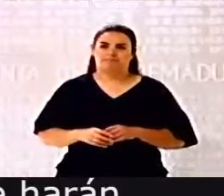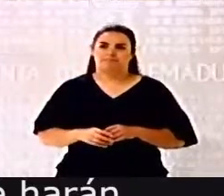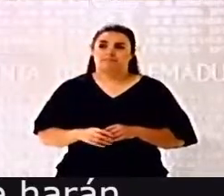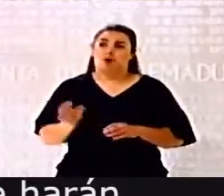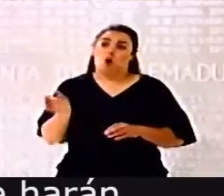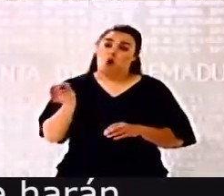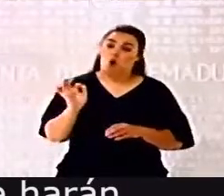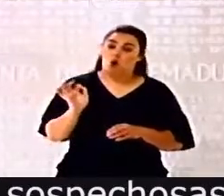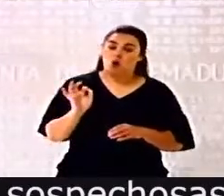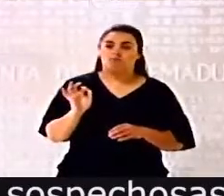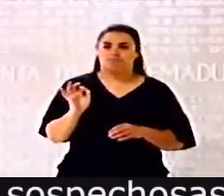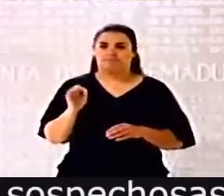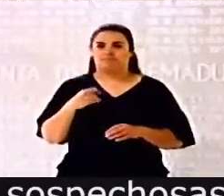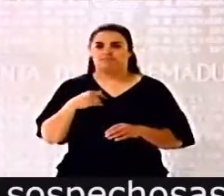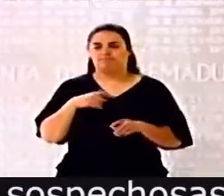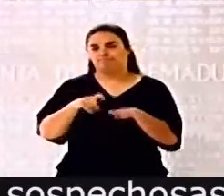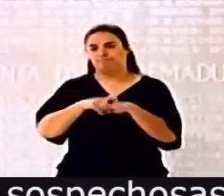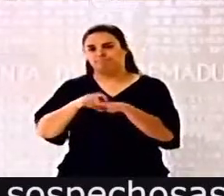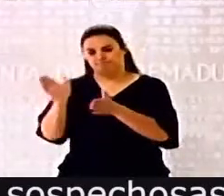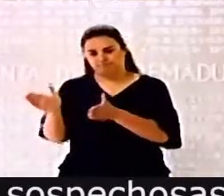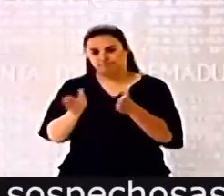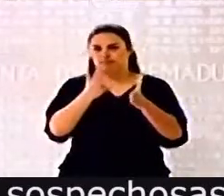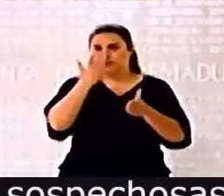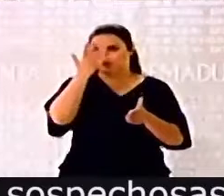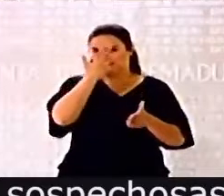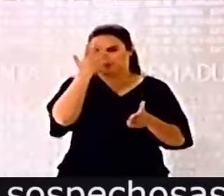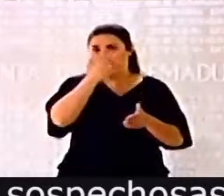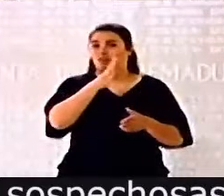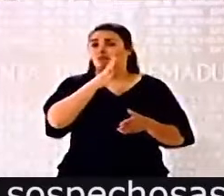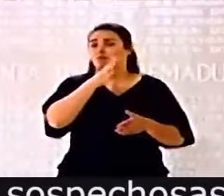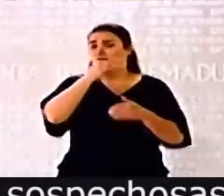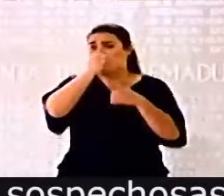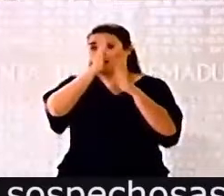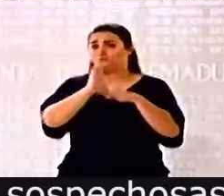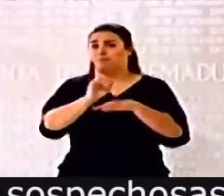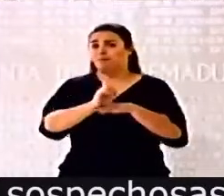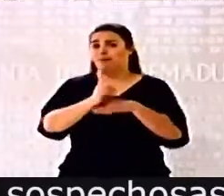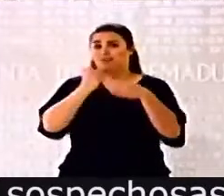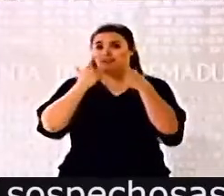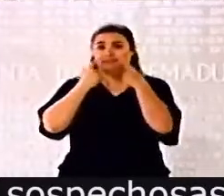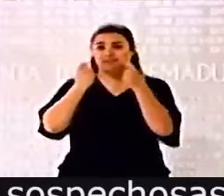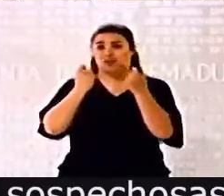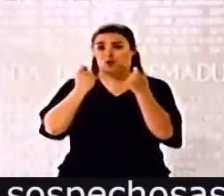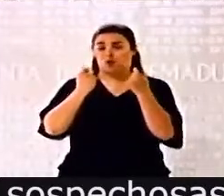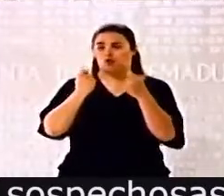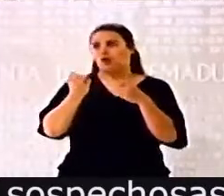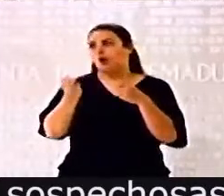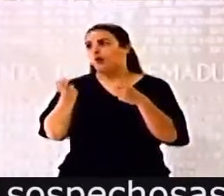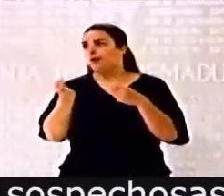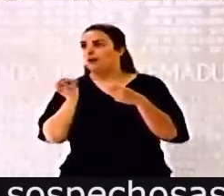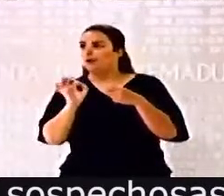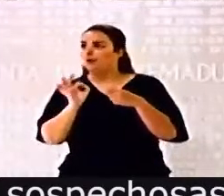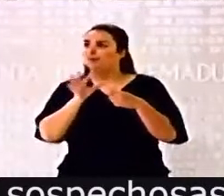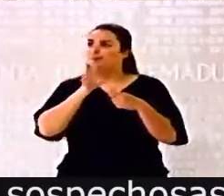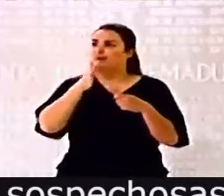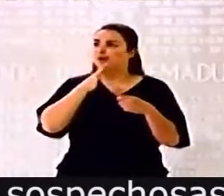que han sido clasificados como sospechosas por la atención primaria de salud o